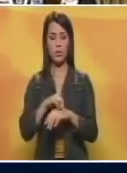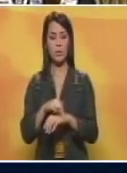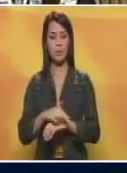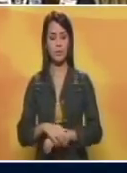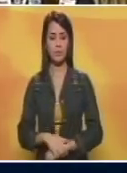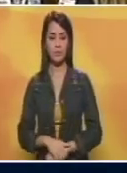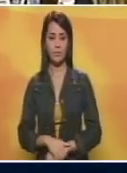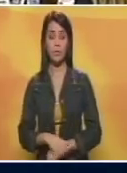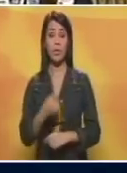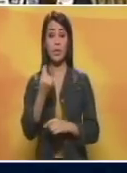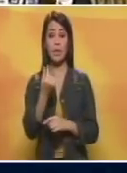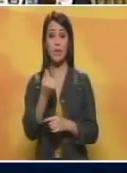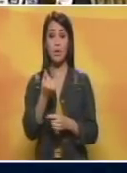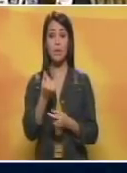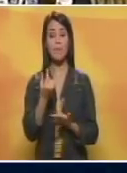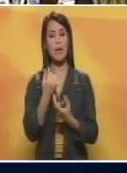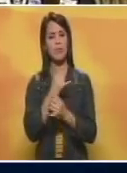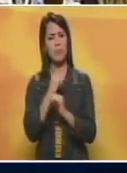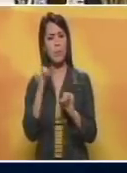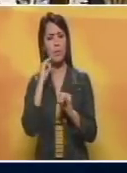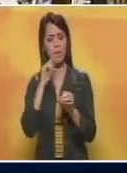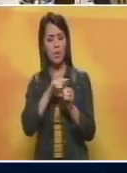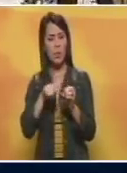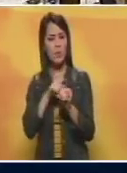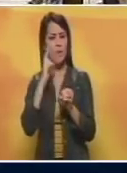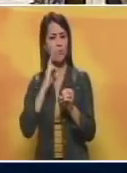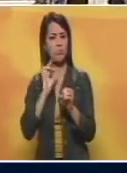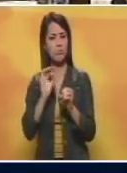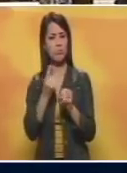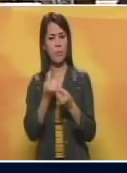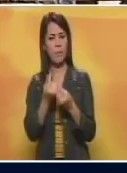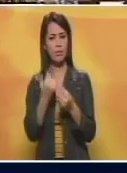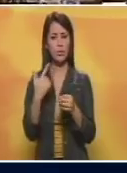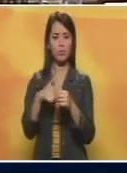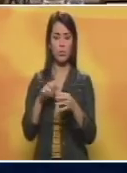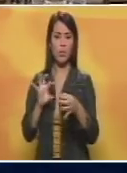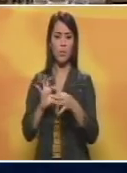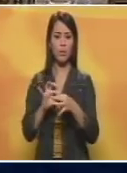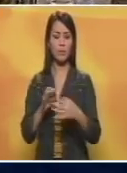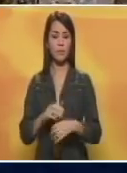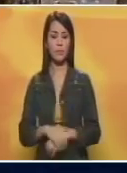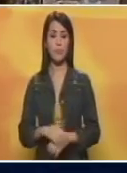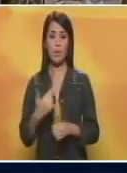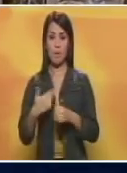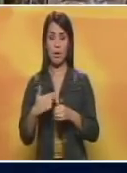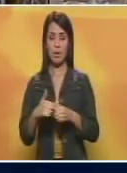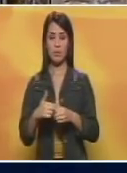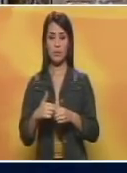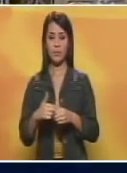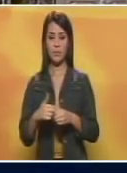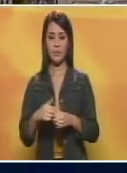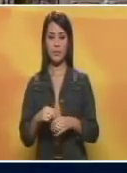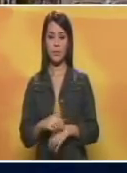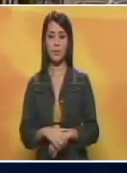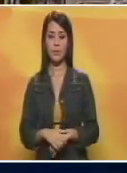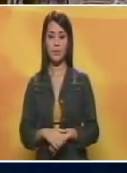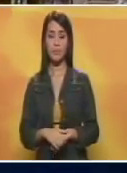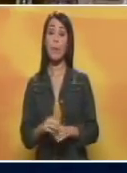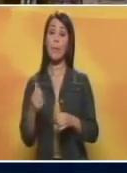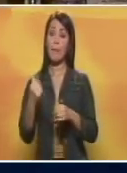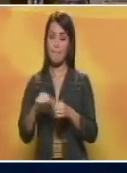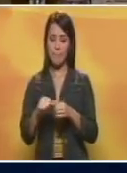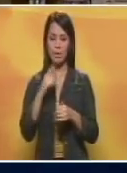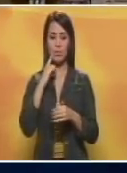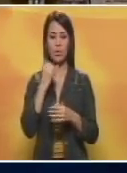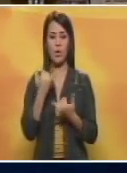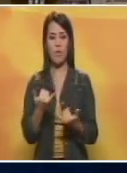del bolívar soberano al petró sobre este respecto se pronunció el diputado jose guerra